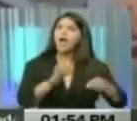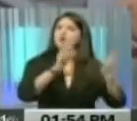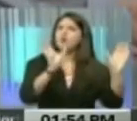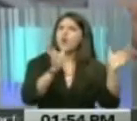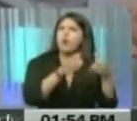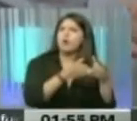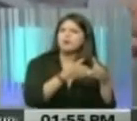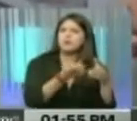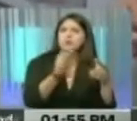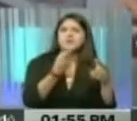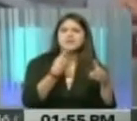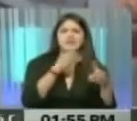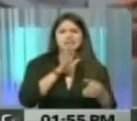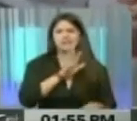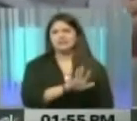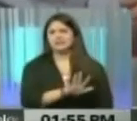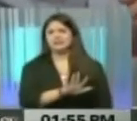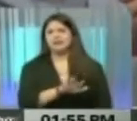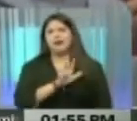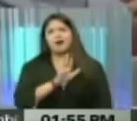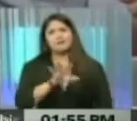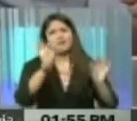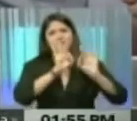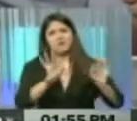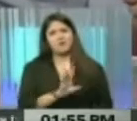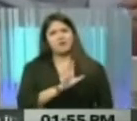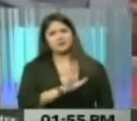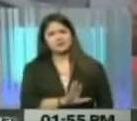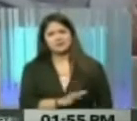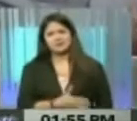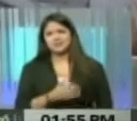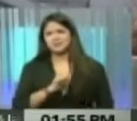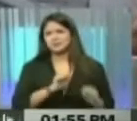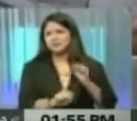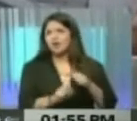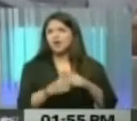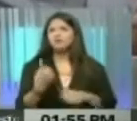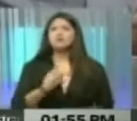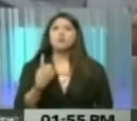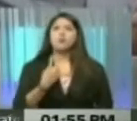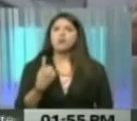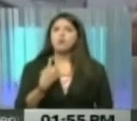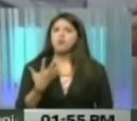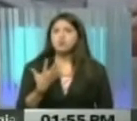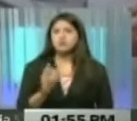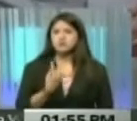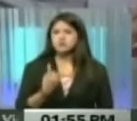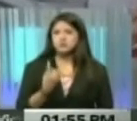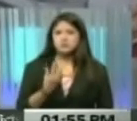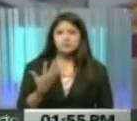satanizan de esa manera, con violento, y solo para